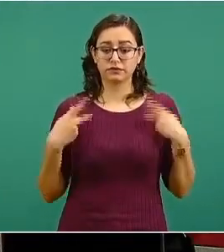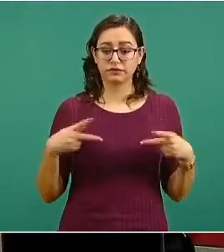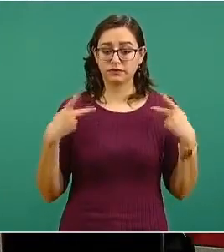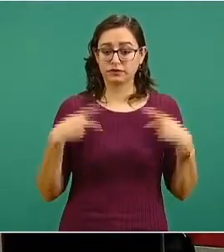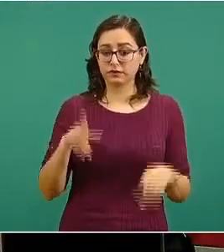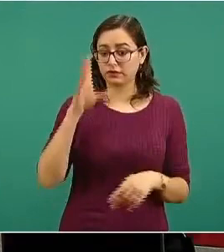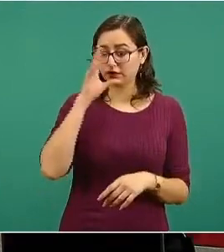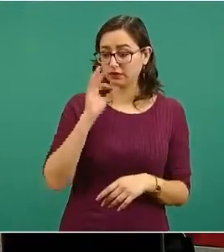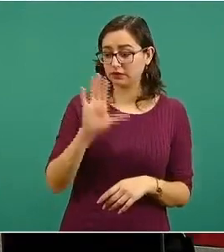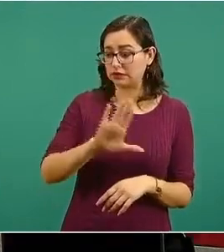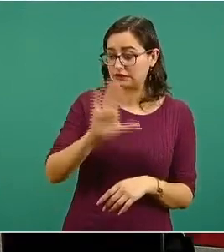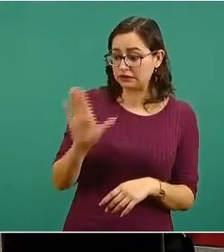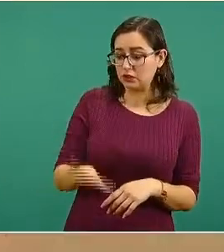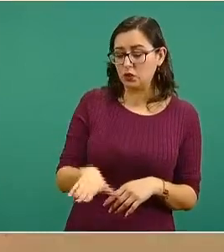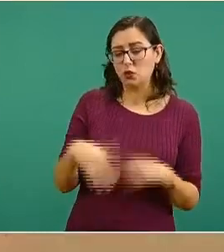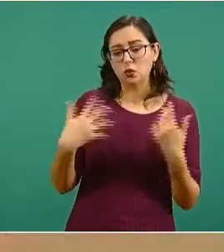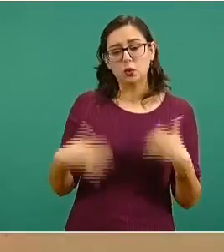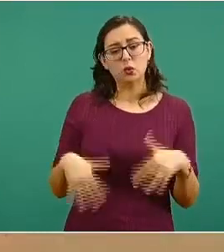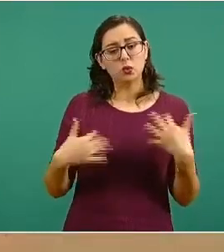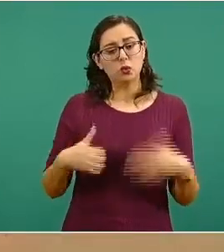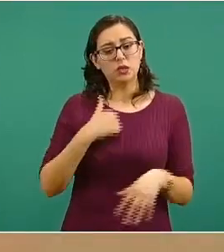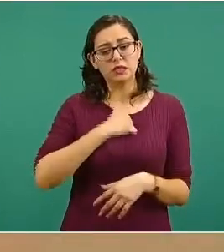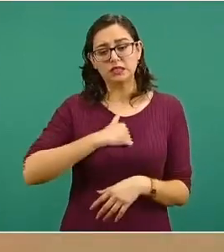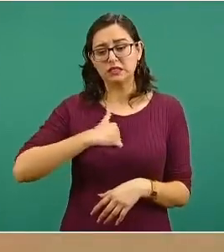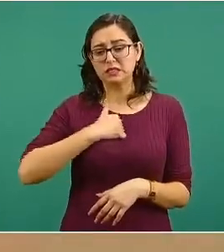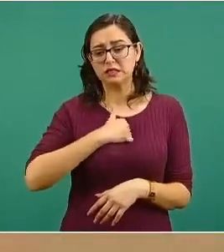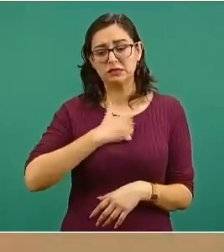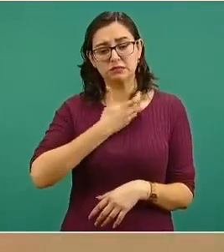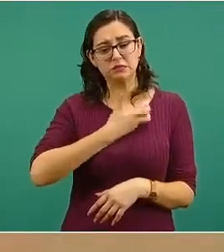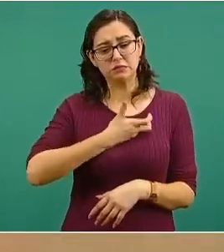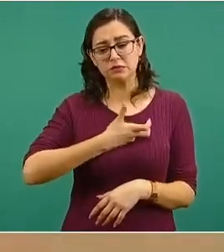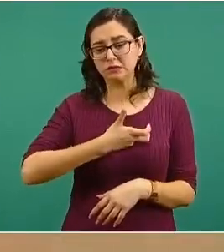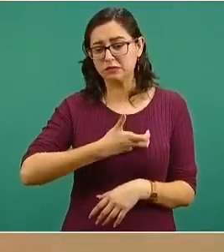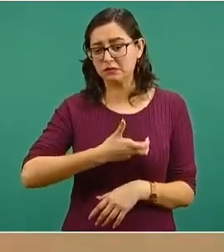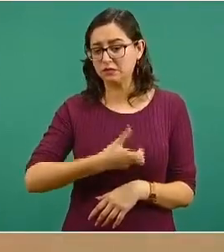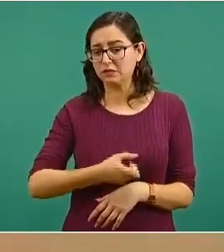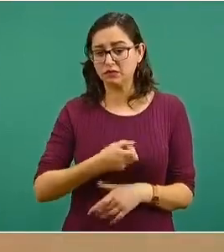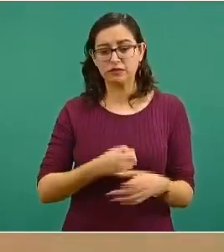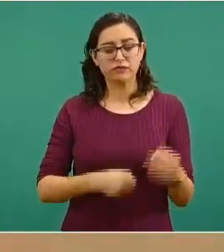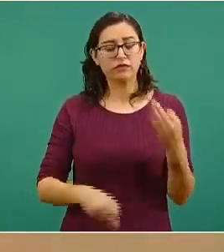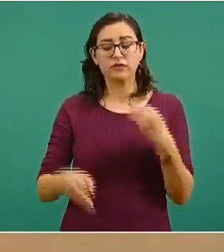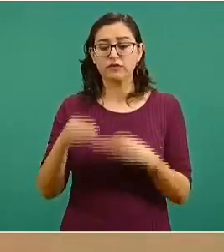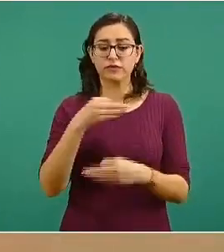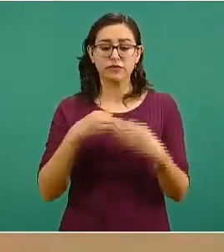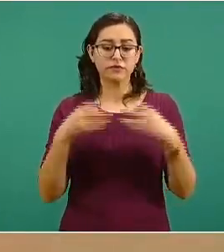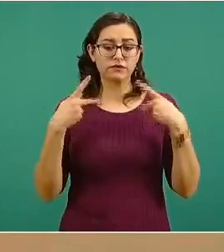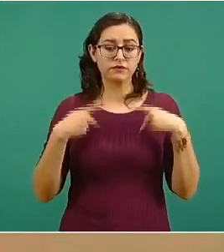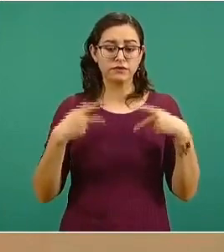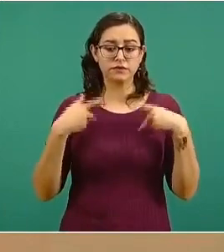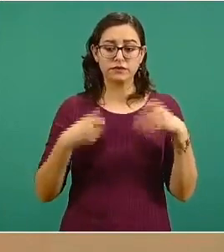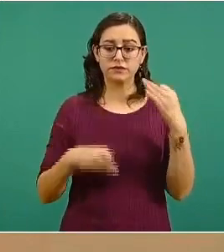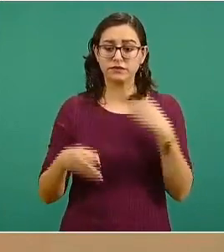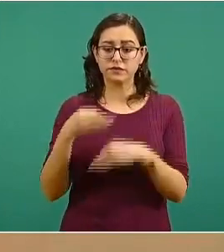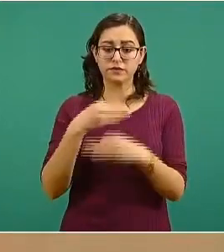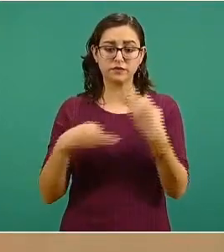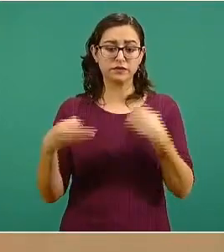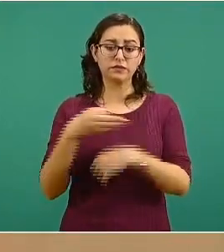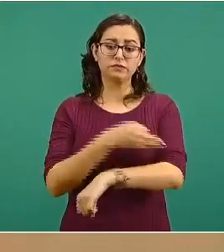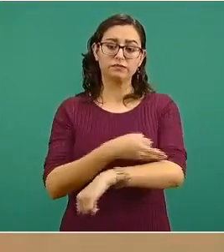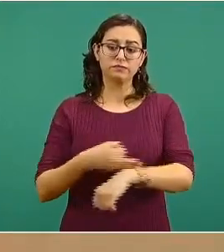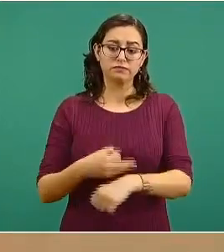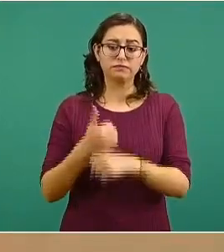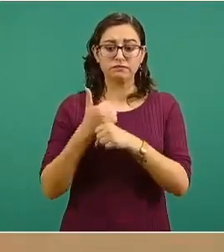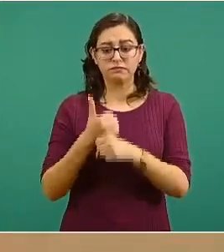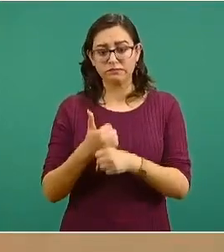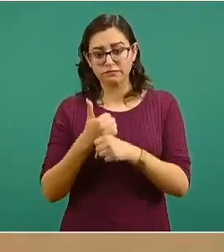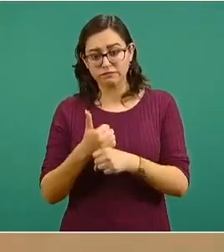lamentables y pues dolorosas para todas las familias que han sufrido de